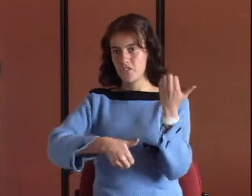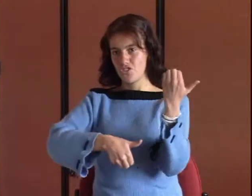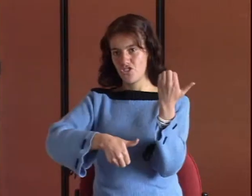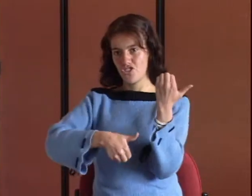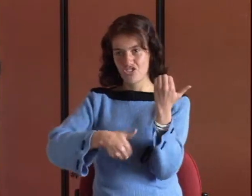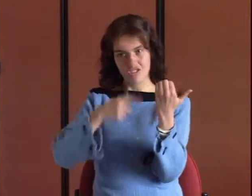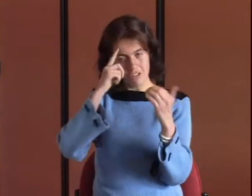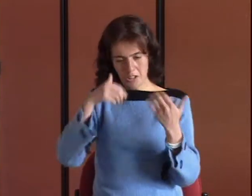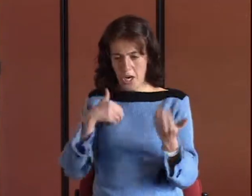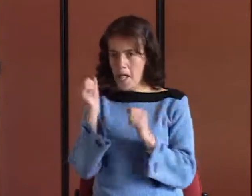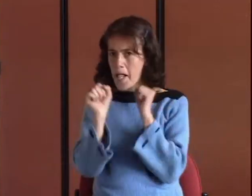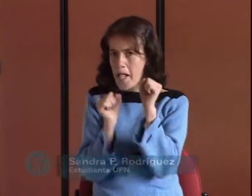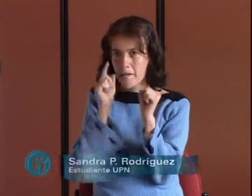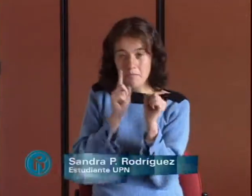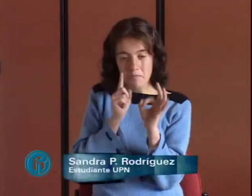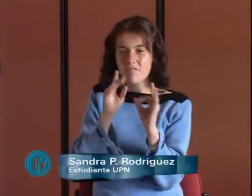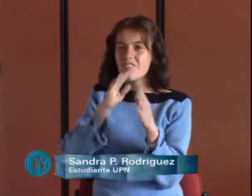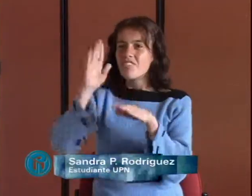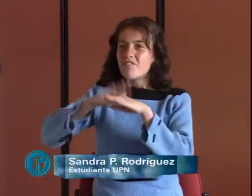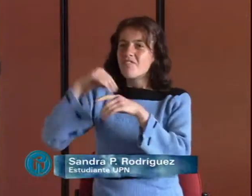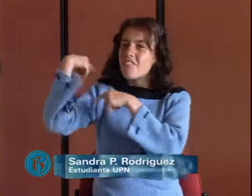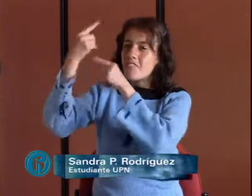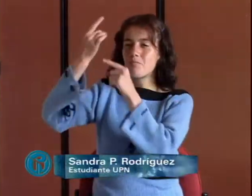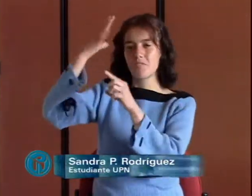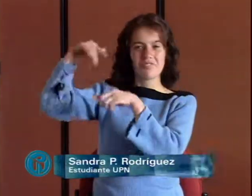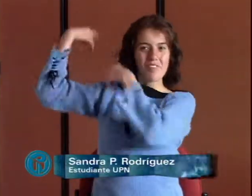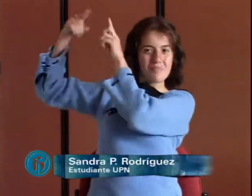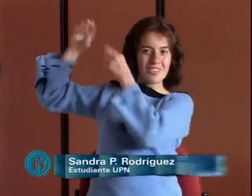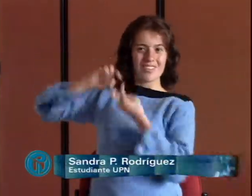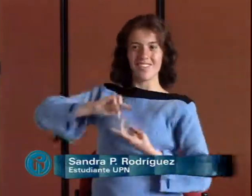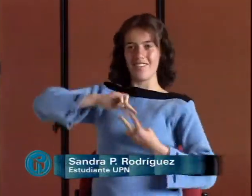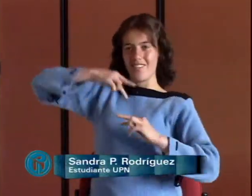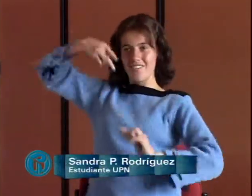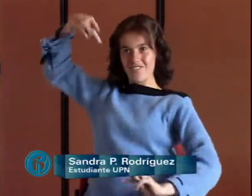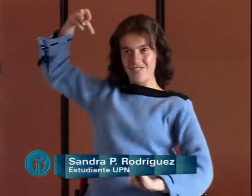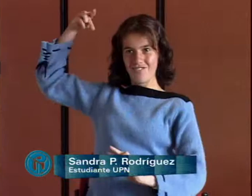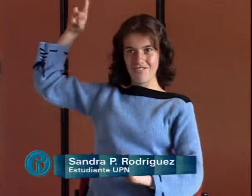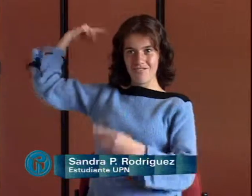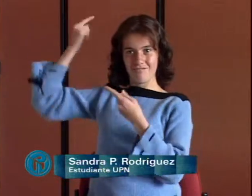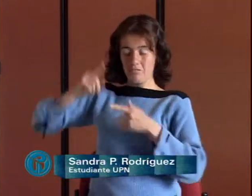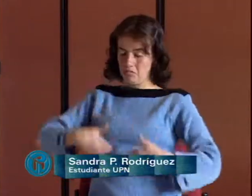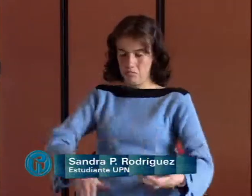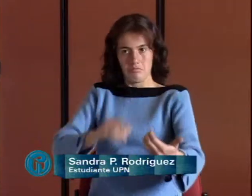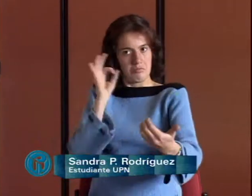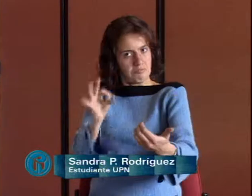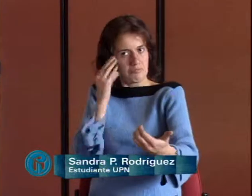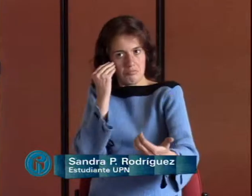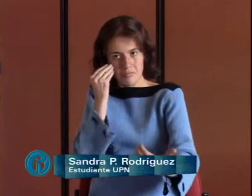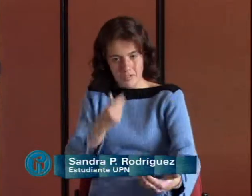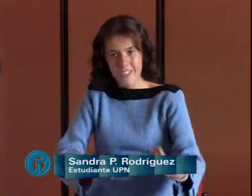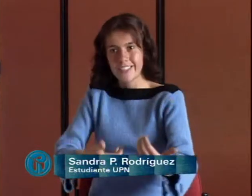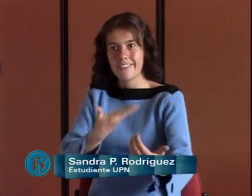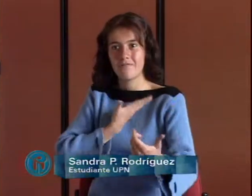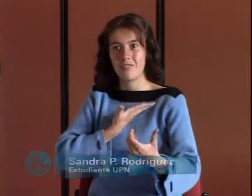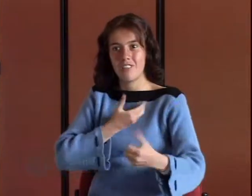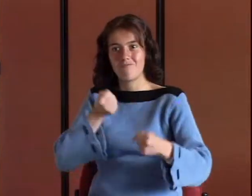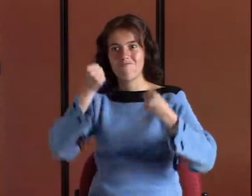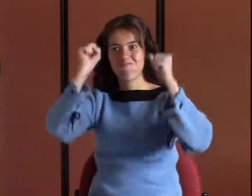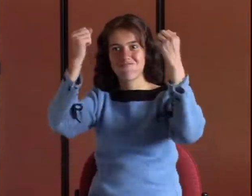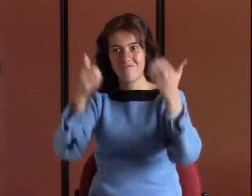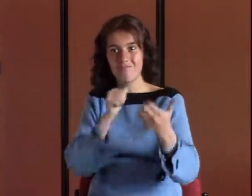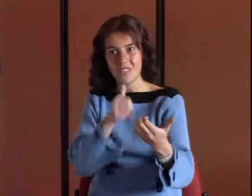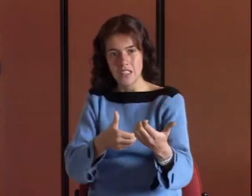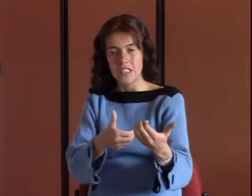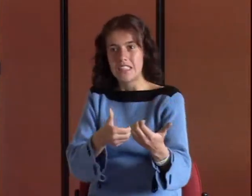Yo soy sorda desde nacimiento, desde que nací. Es hereditaria, mi pérdida auditiva es